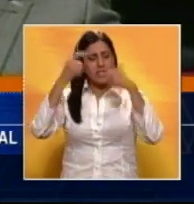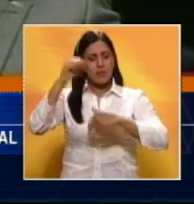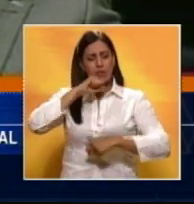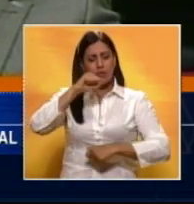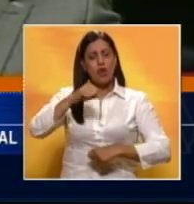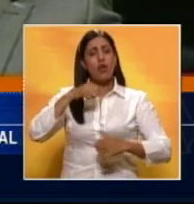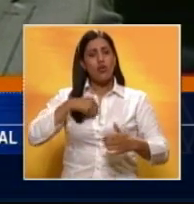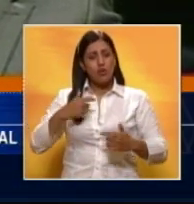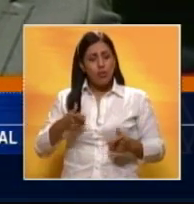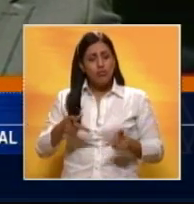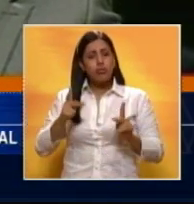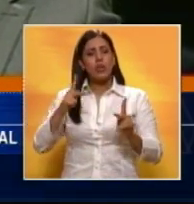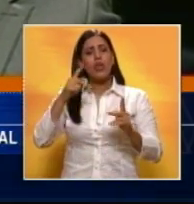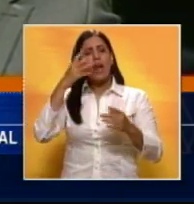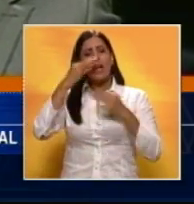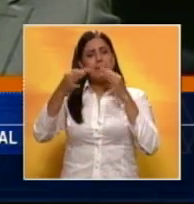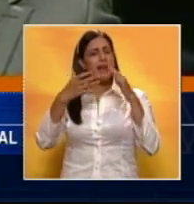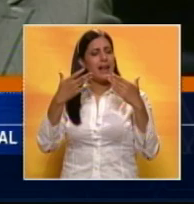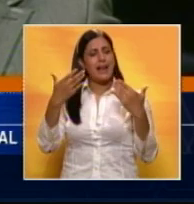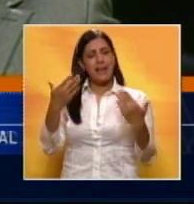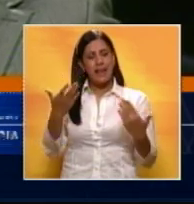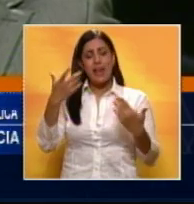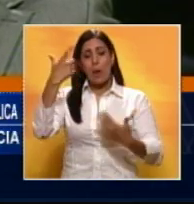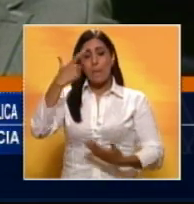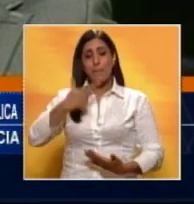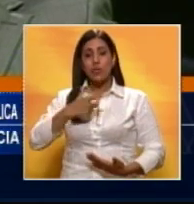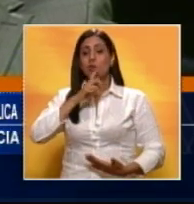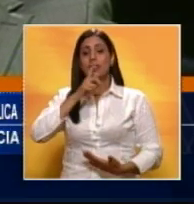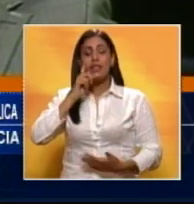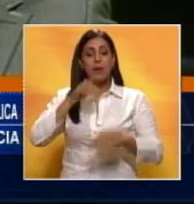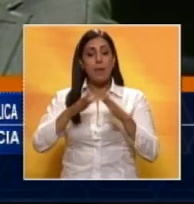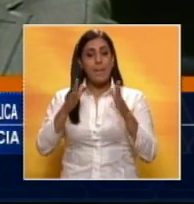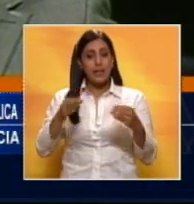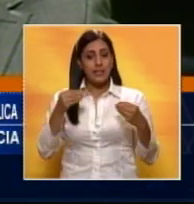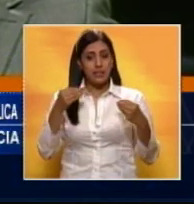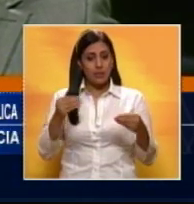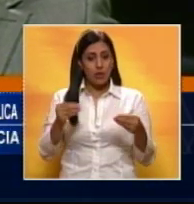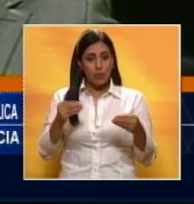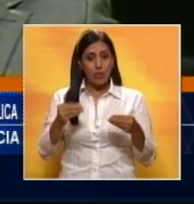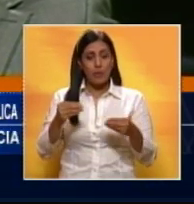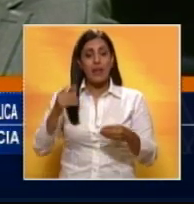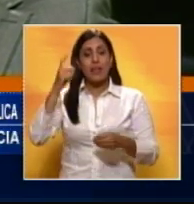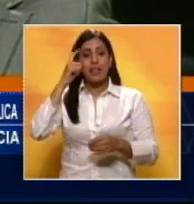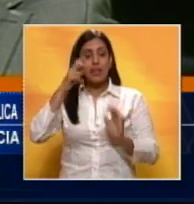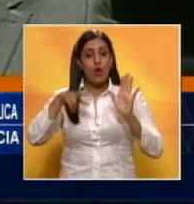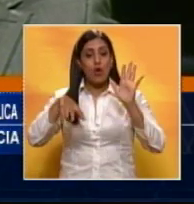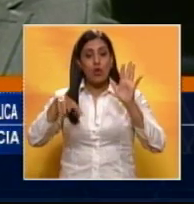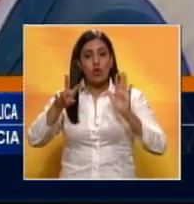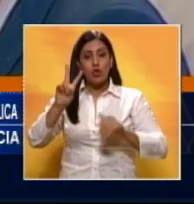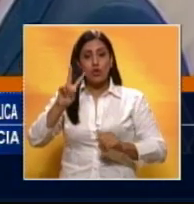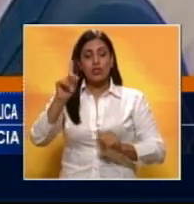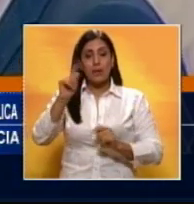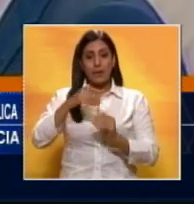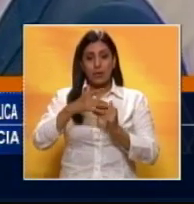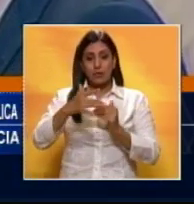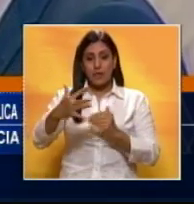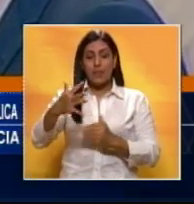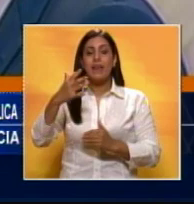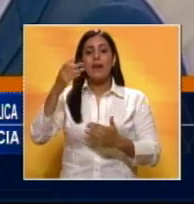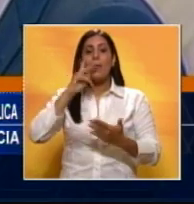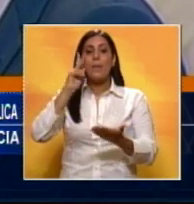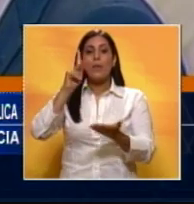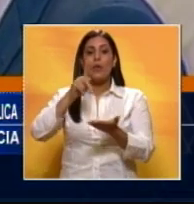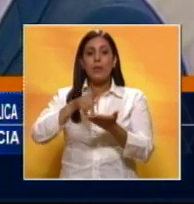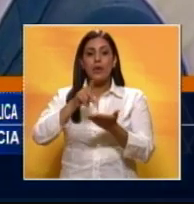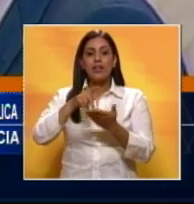en la oportunidad de hacer de su conocimiento que la ciudadana titular del Ministerio Público el día 12 del mes en curso, se